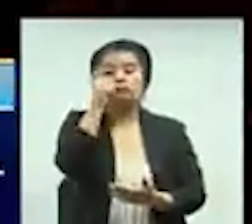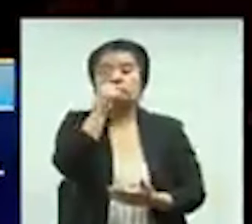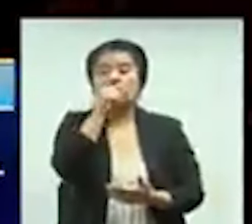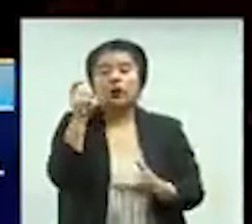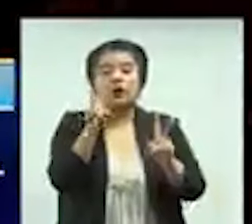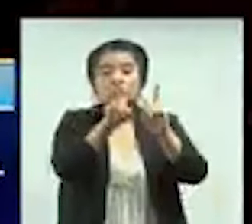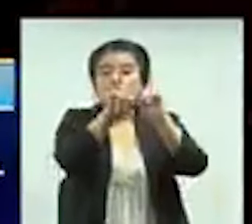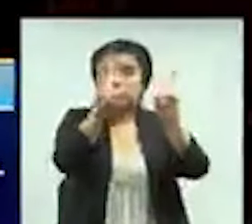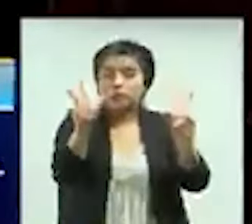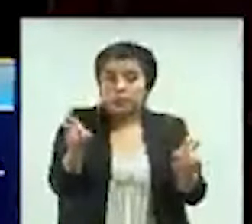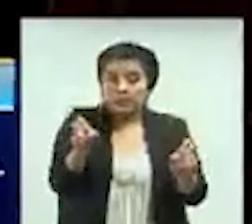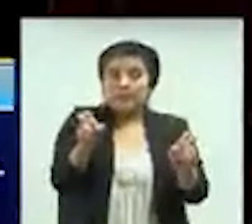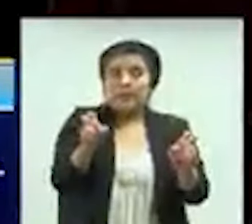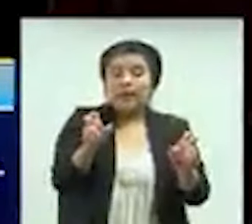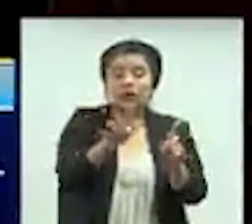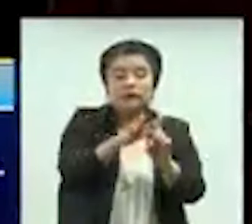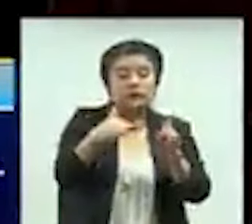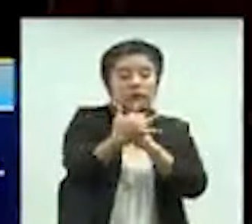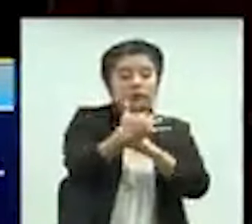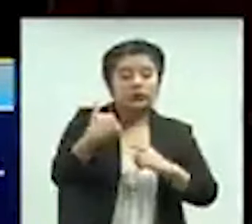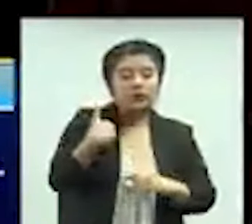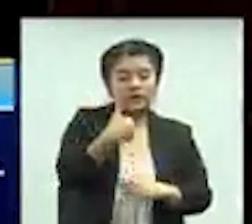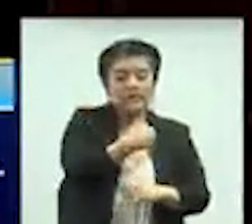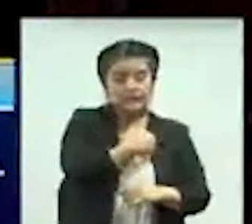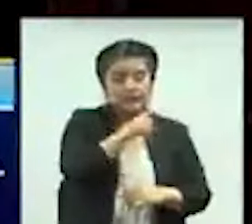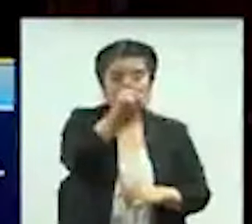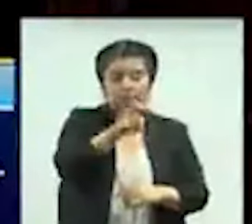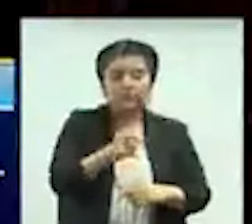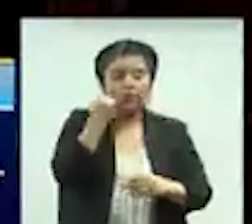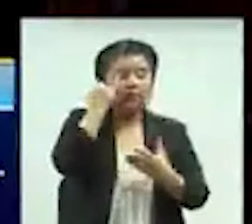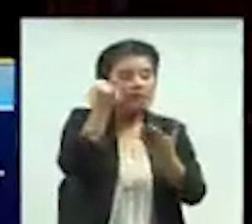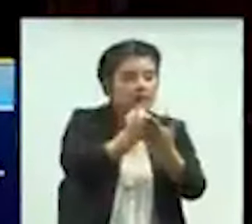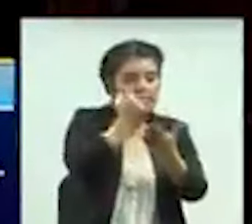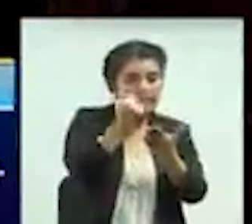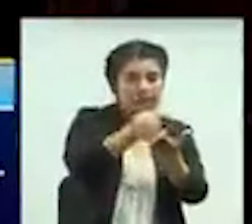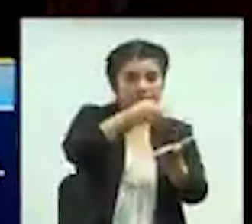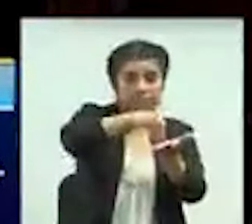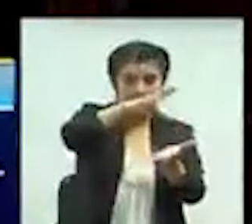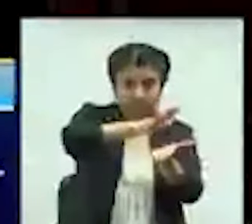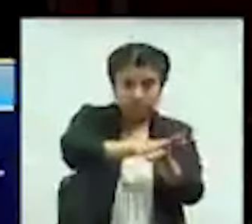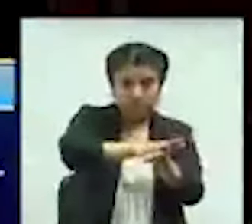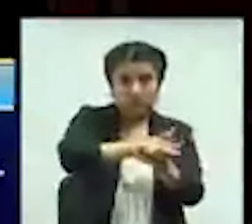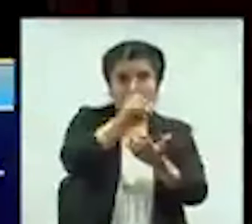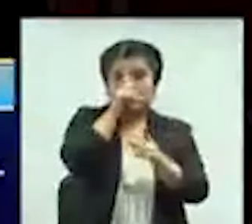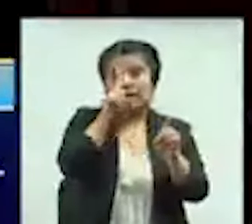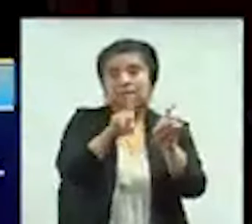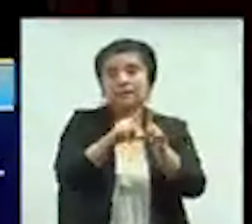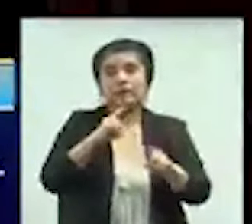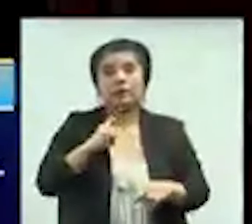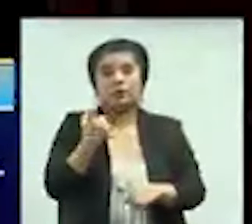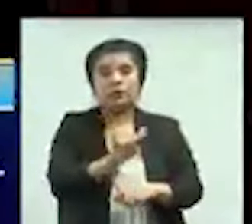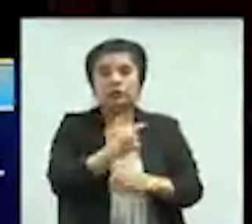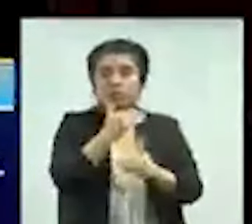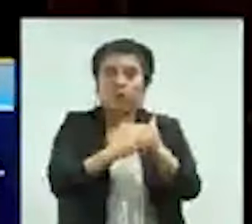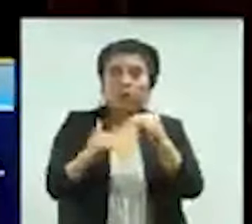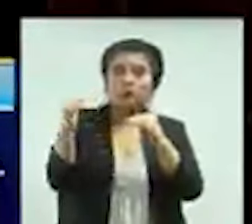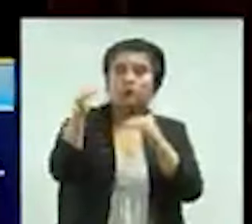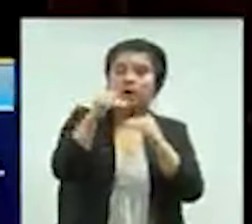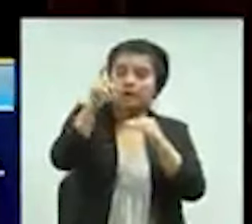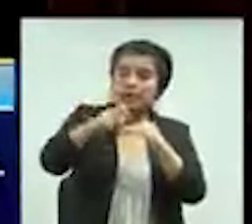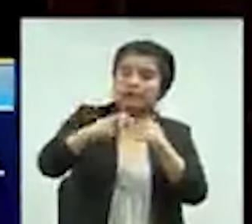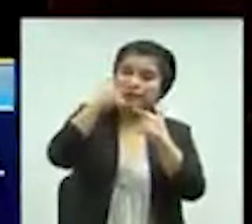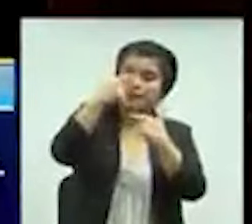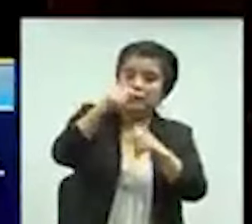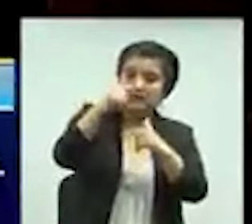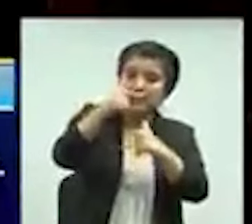de un ministerio que no puedan los diputados investigar mediante la interpelación. Ni el Pleno del Congreso ni autoridad alguna puede limitar a